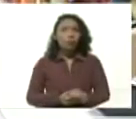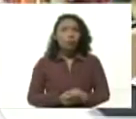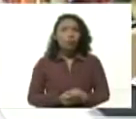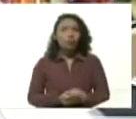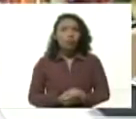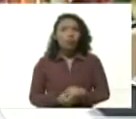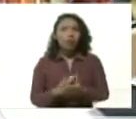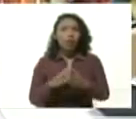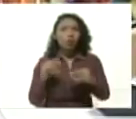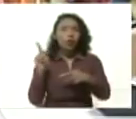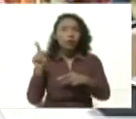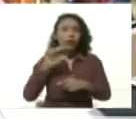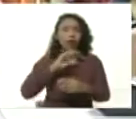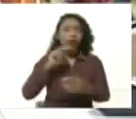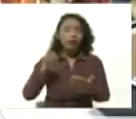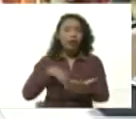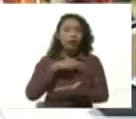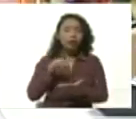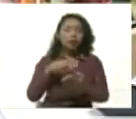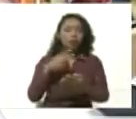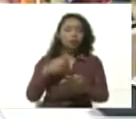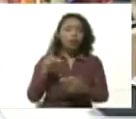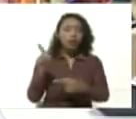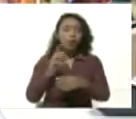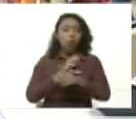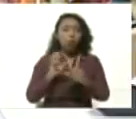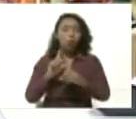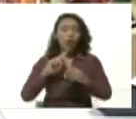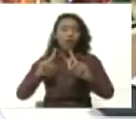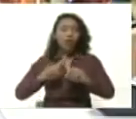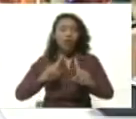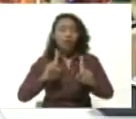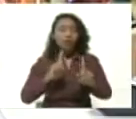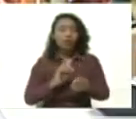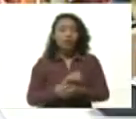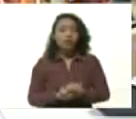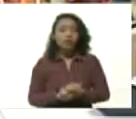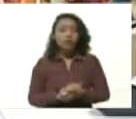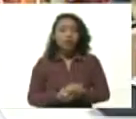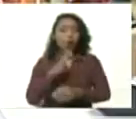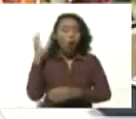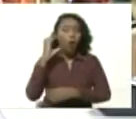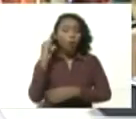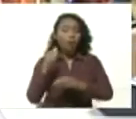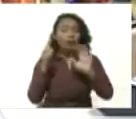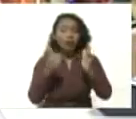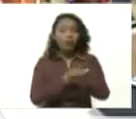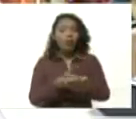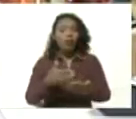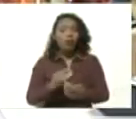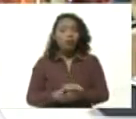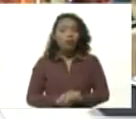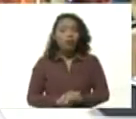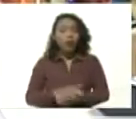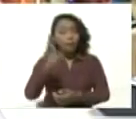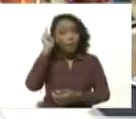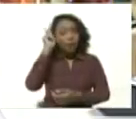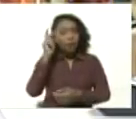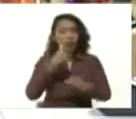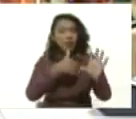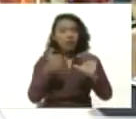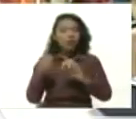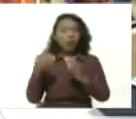de todas estas nacionalidades que he nombrado. Nada más de Colombia, 6 millones, de Perú,